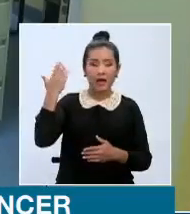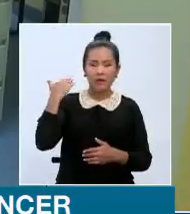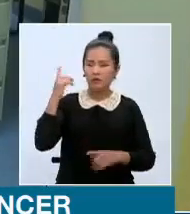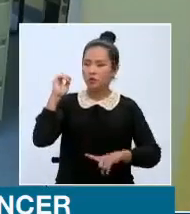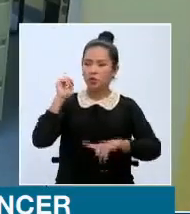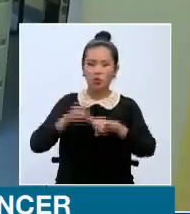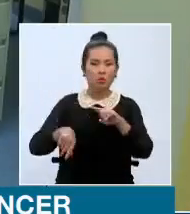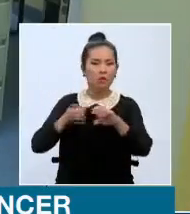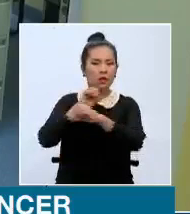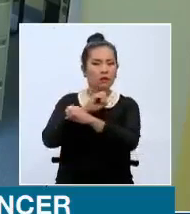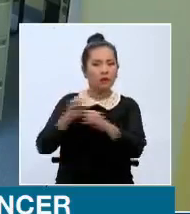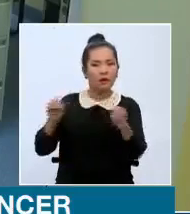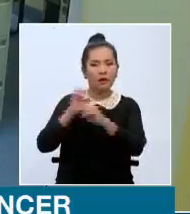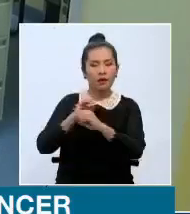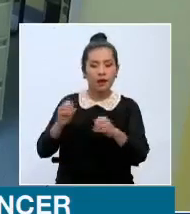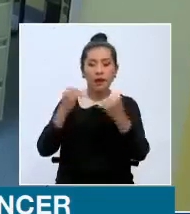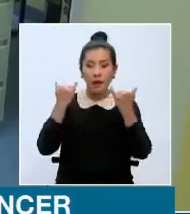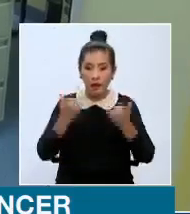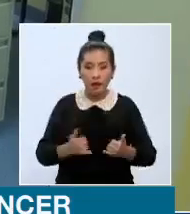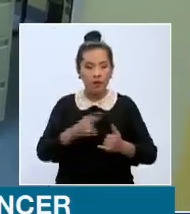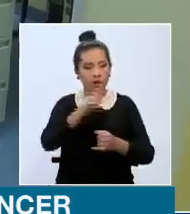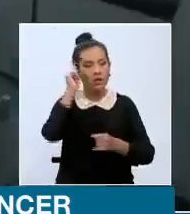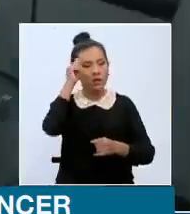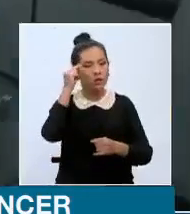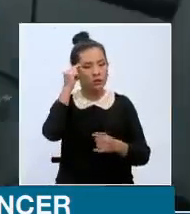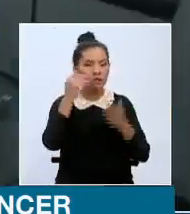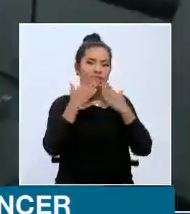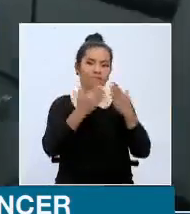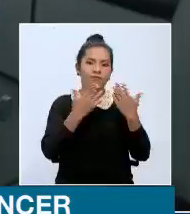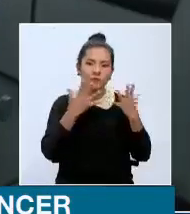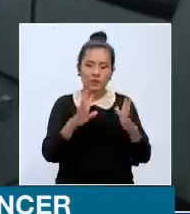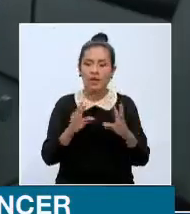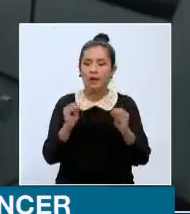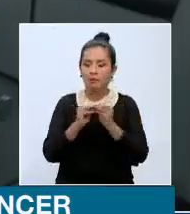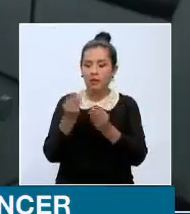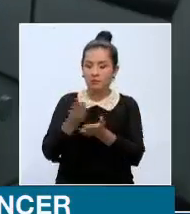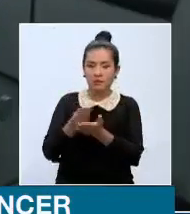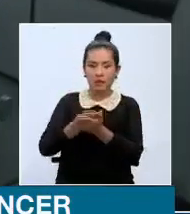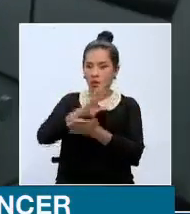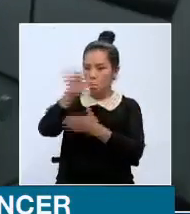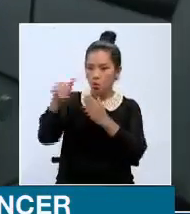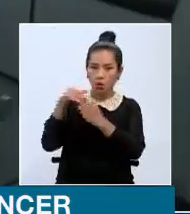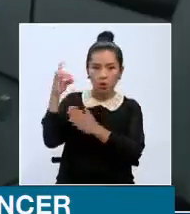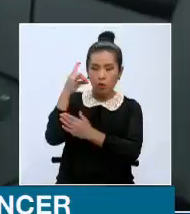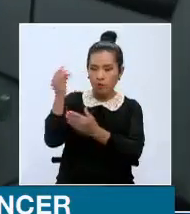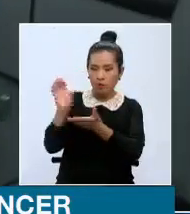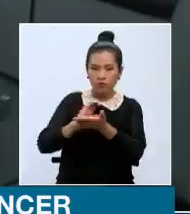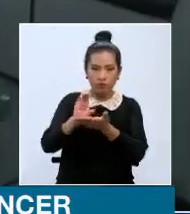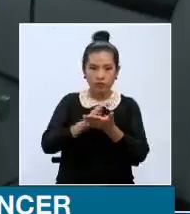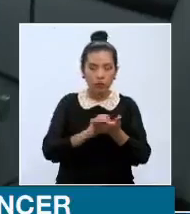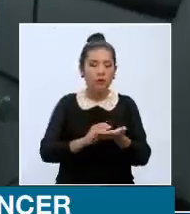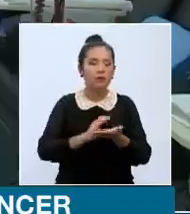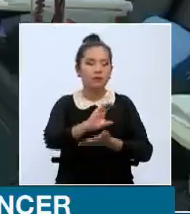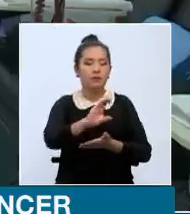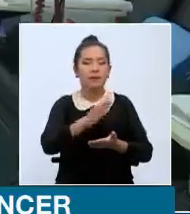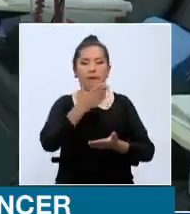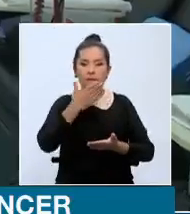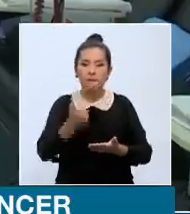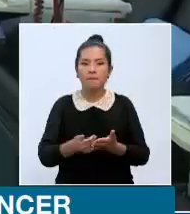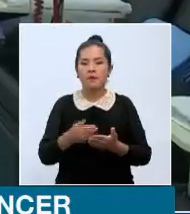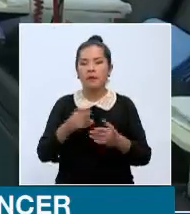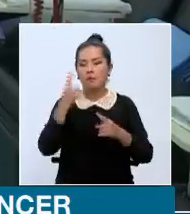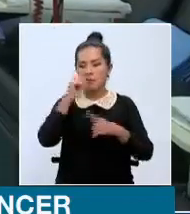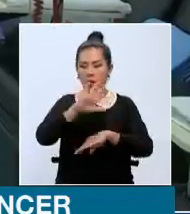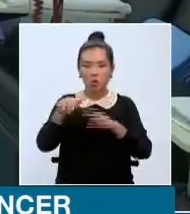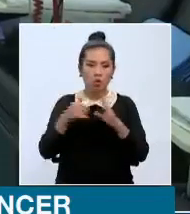dinero de todos los bolivianos estén bien invertidos y que van a beneficiar a muchos pacientes. Y a nosotros